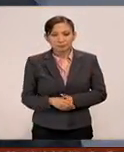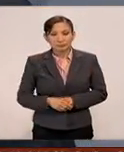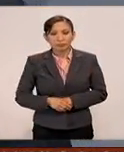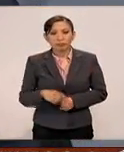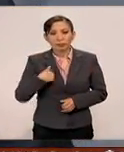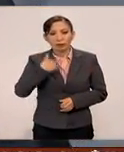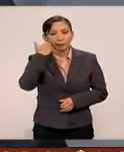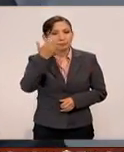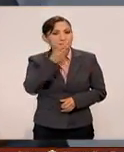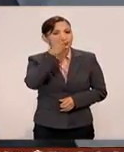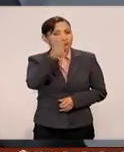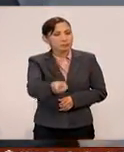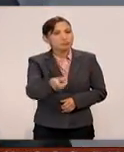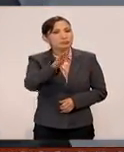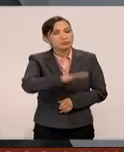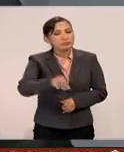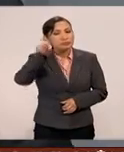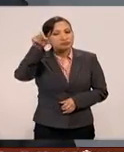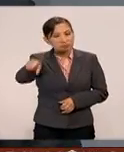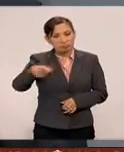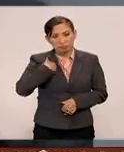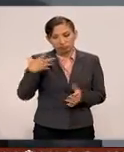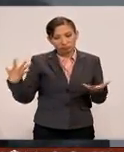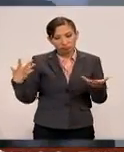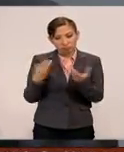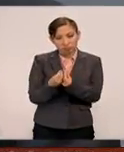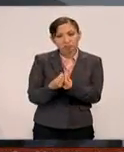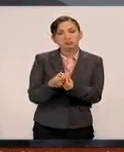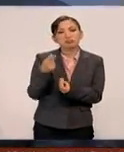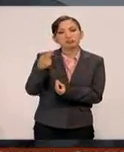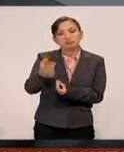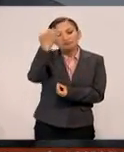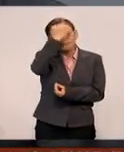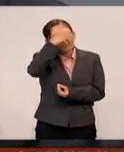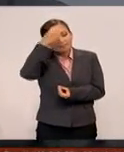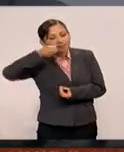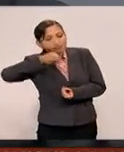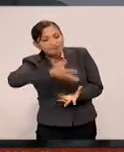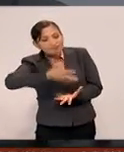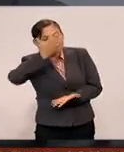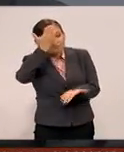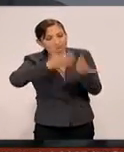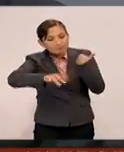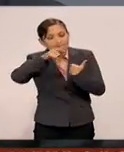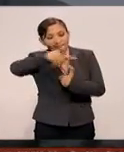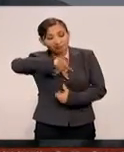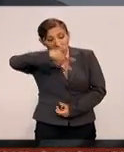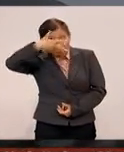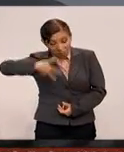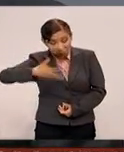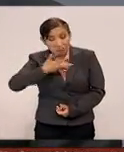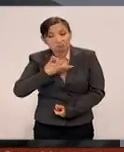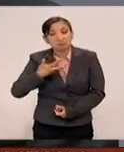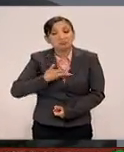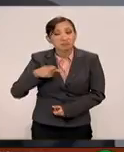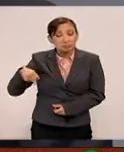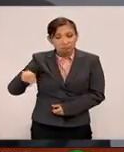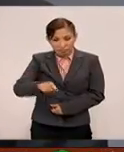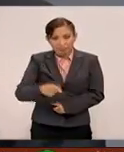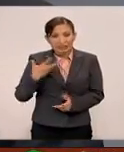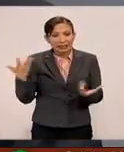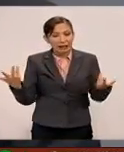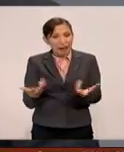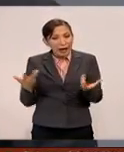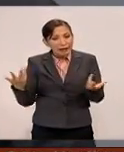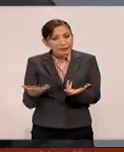Quiero destacar lo que él mismo ha compartido, la experiencia y el éxito que Dinamarca tiene en lo que